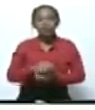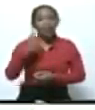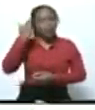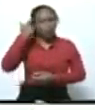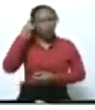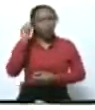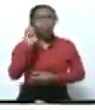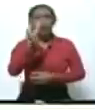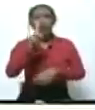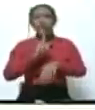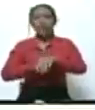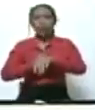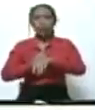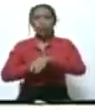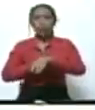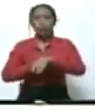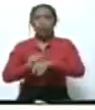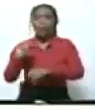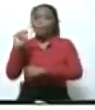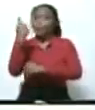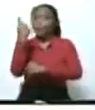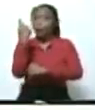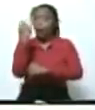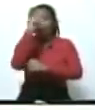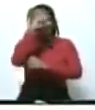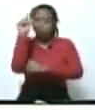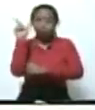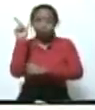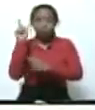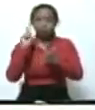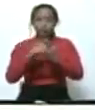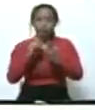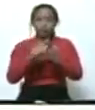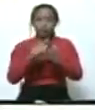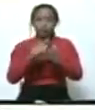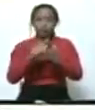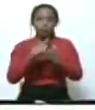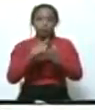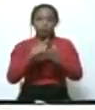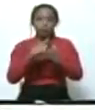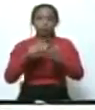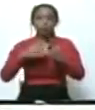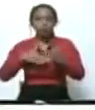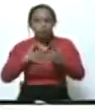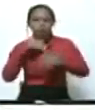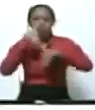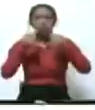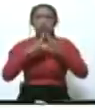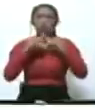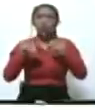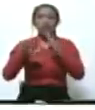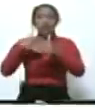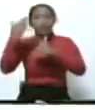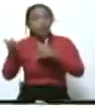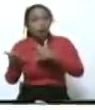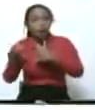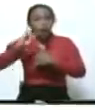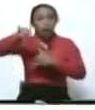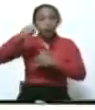dos tiempos. Primero el Partido Socialista Unido de Venezuela, donde pueden votar todos, y luego la JPSUV